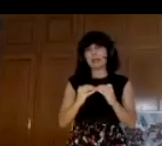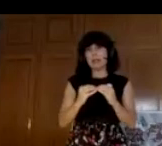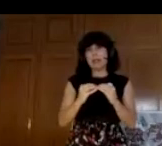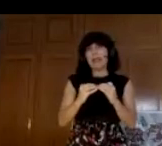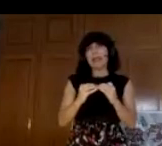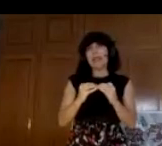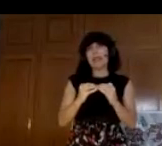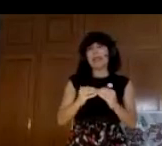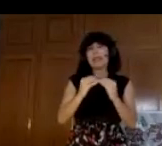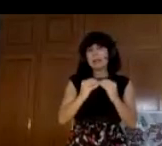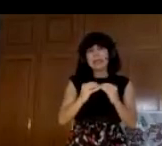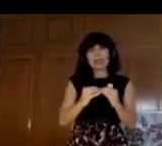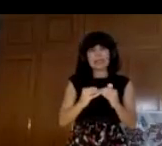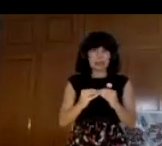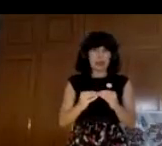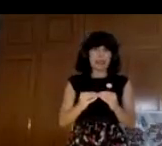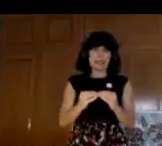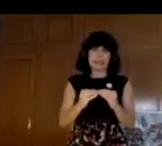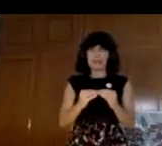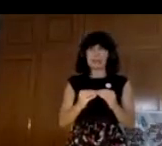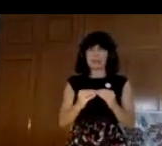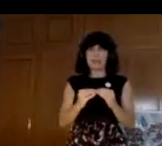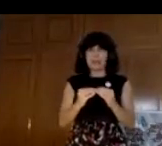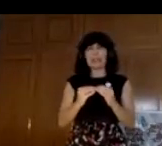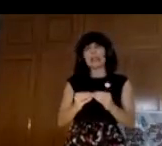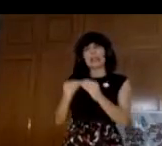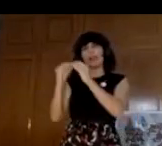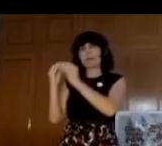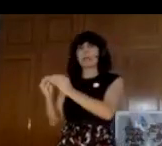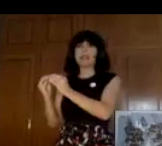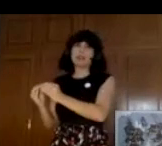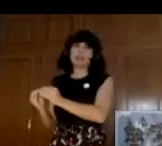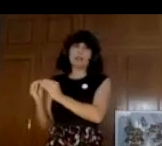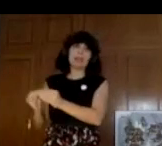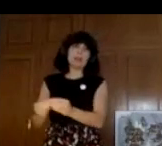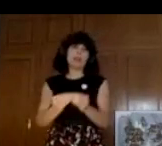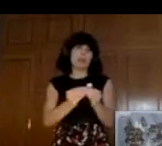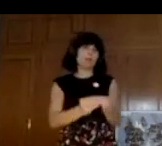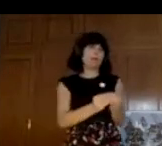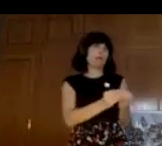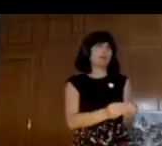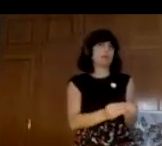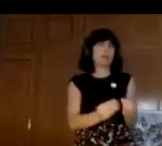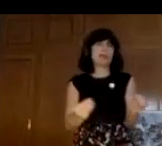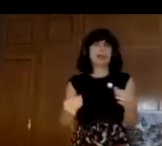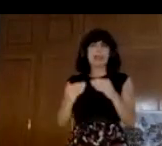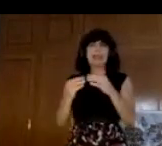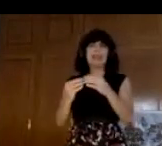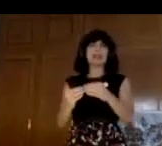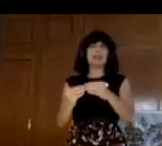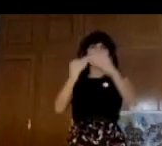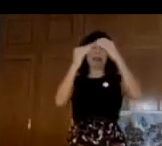tremendo. Incrementa las desigualdades también. Es decir, los más ricos son más ricos, los más pobres son más pobres y